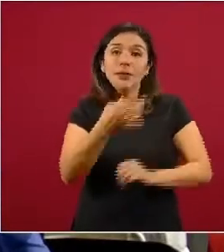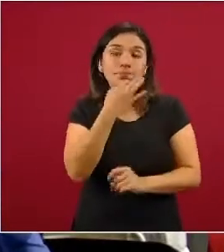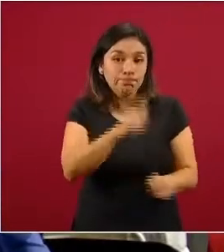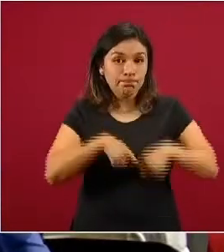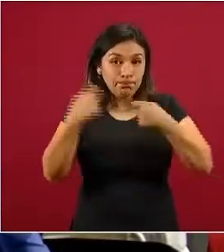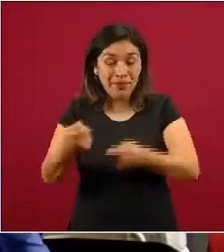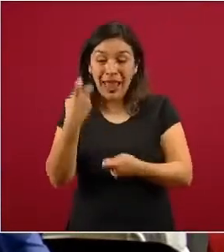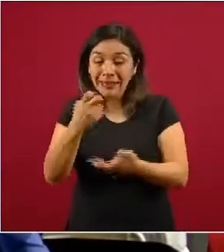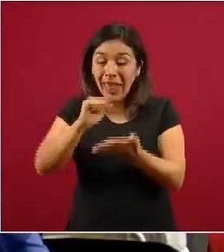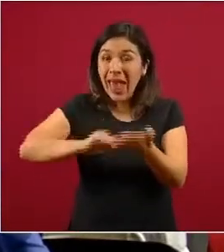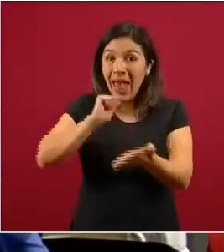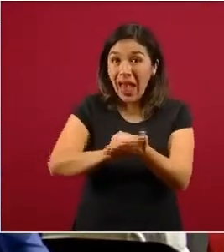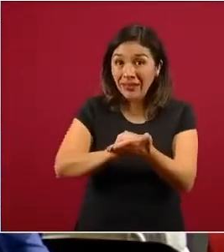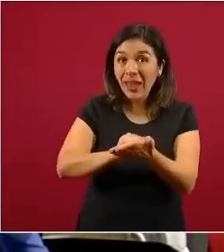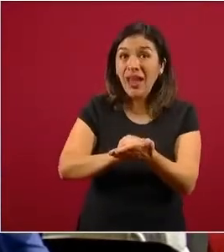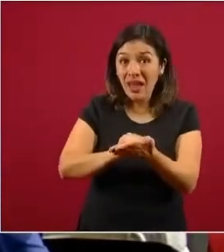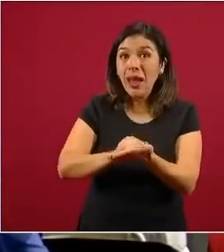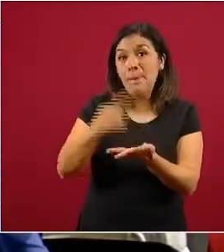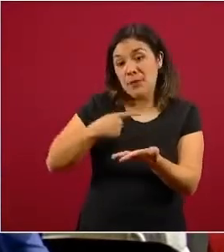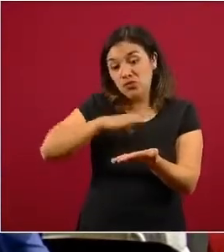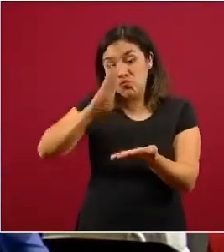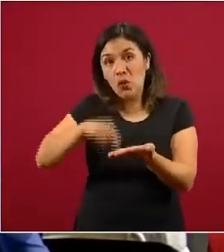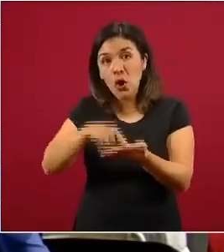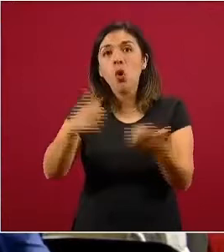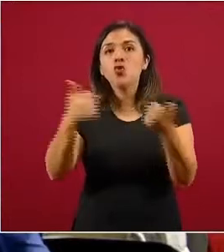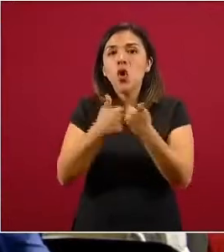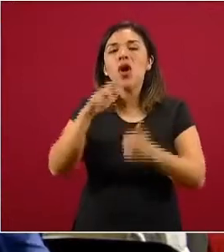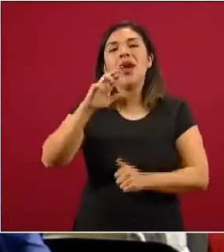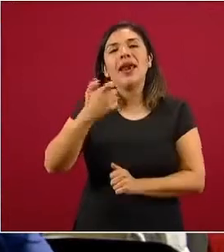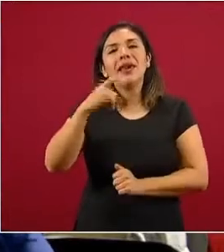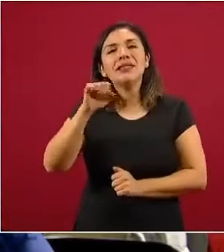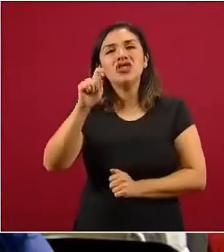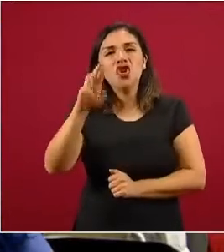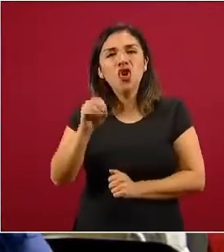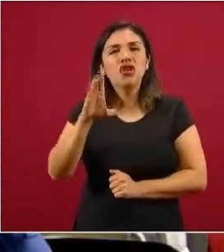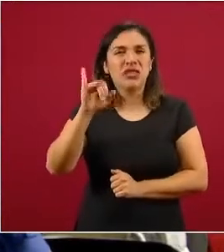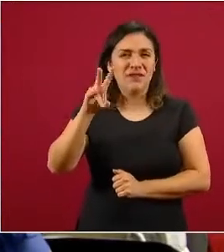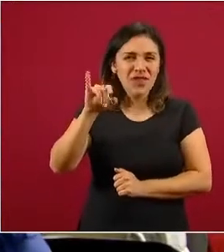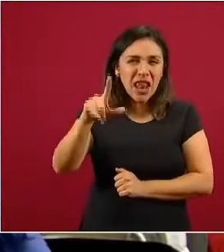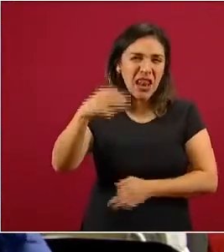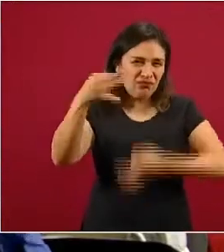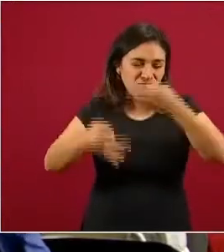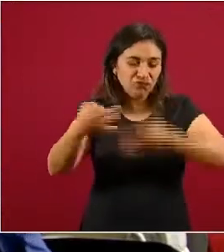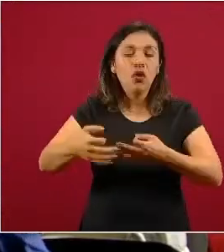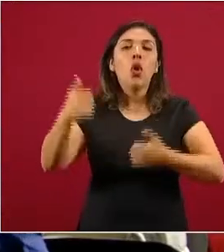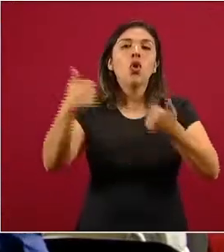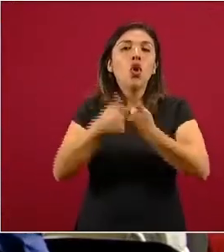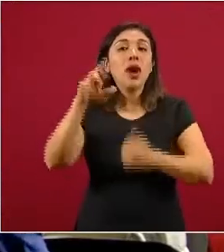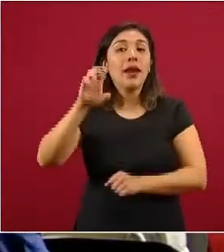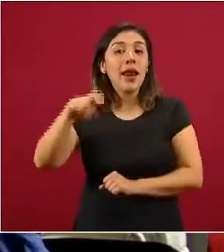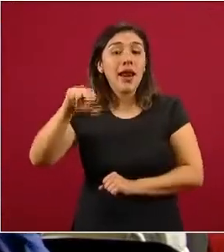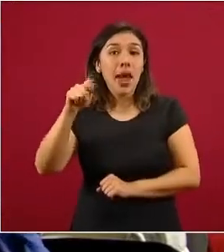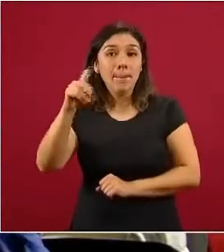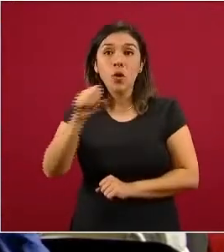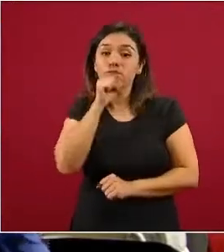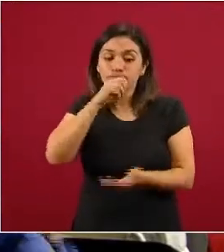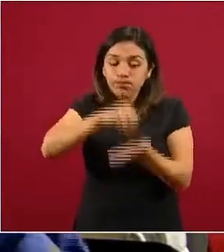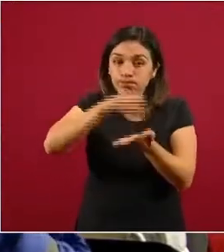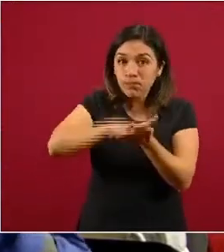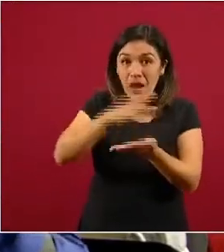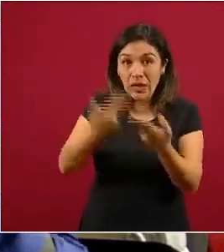largo, la base de datos que tenemos publicada es la del 2018, supongo que pronto se